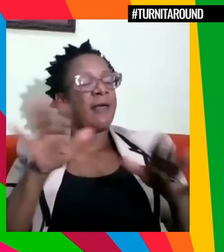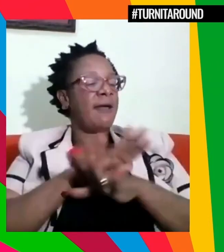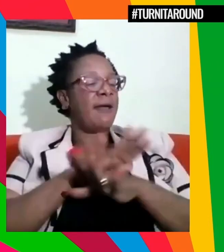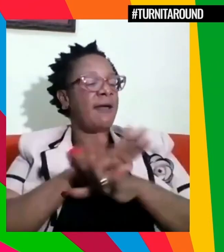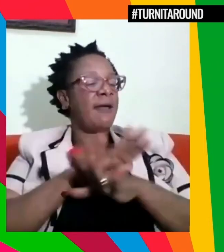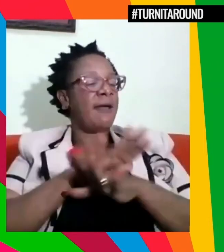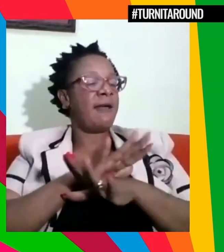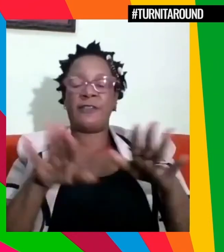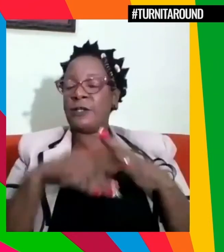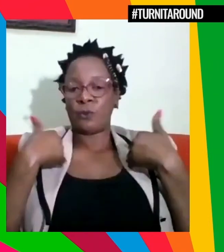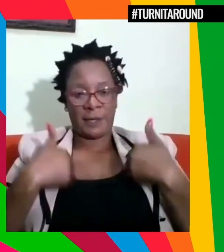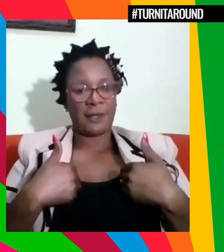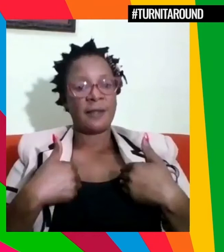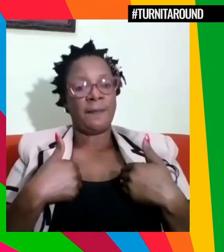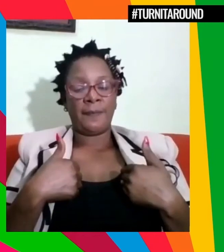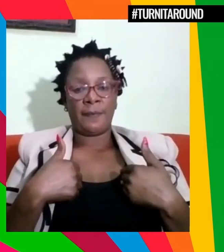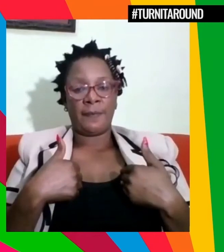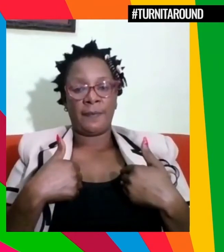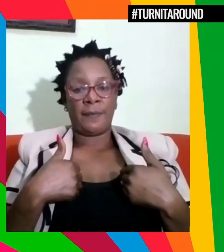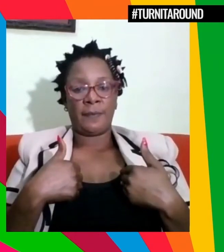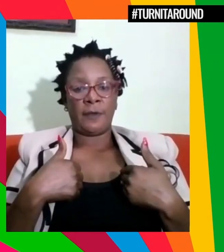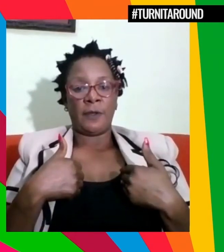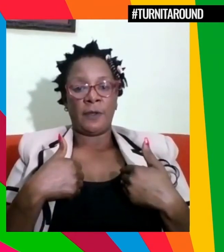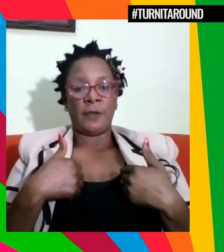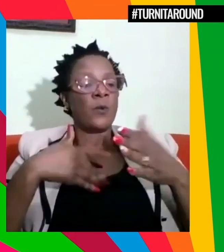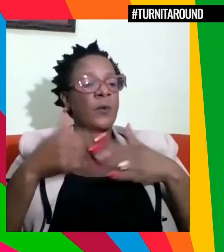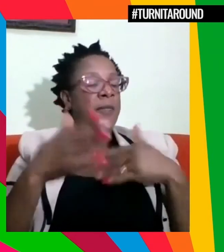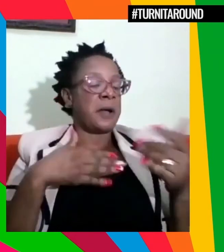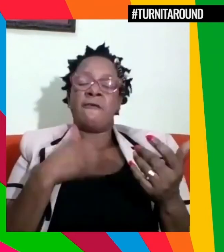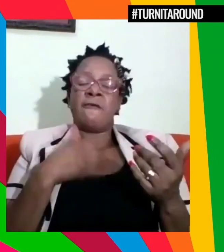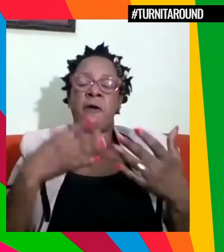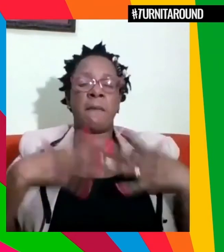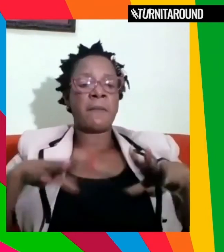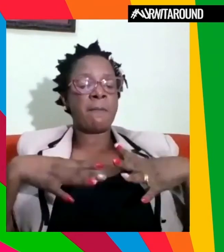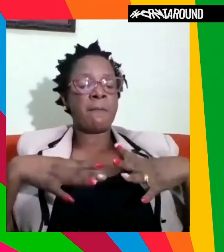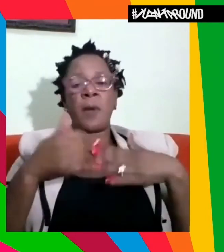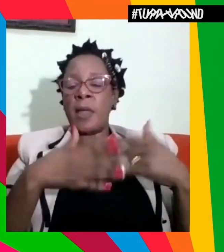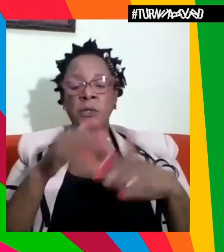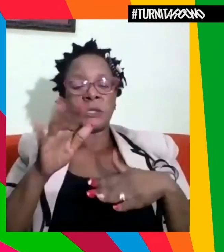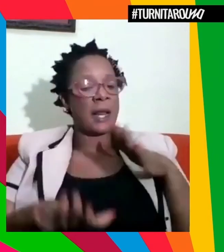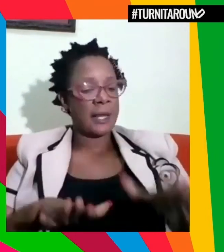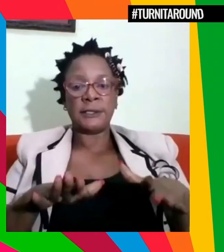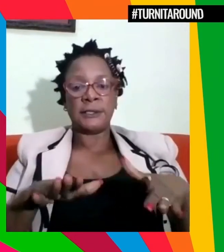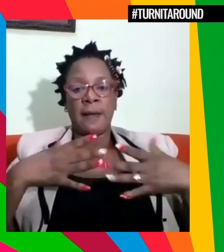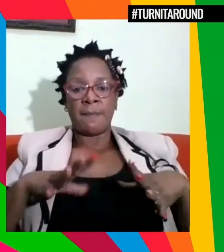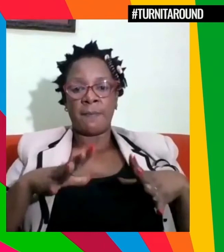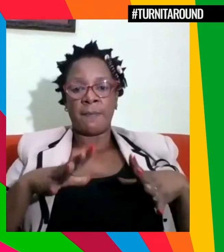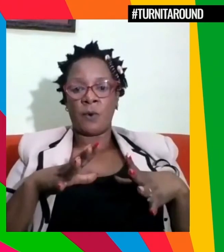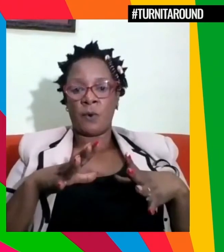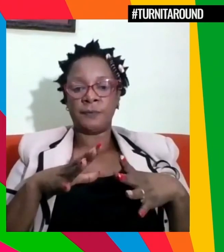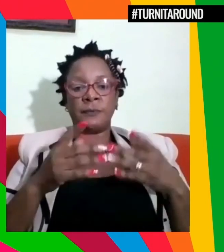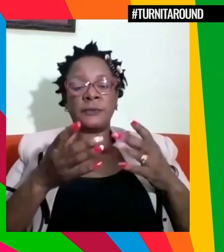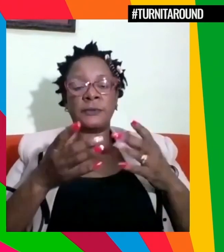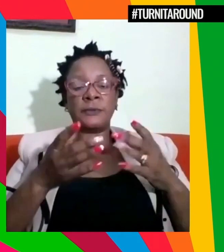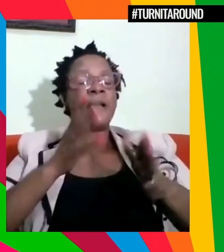chico muy pequeñito, de 6 años, un niño sin piernas, pero que